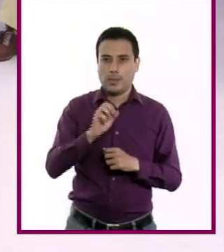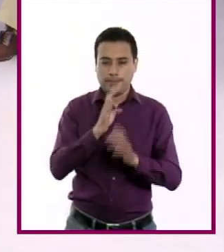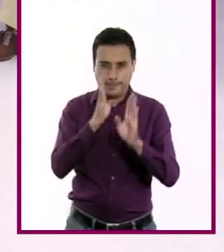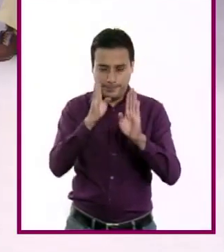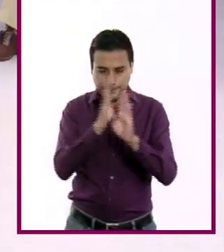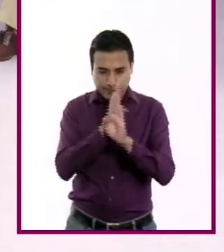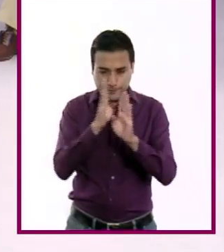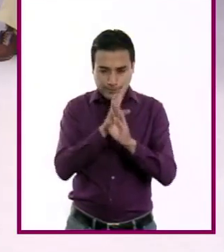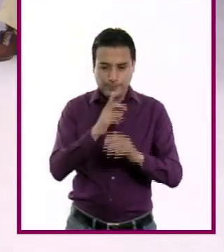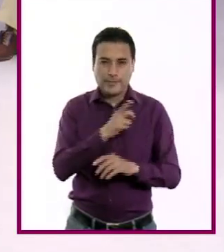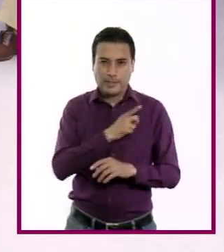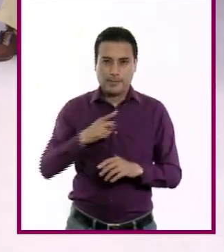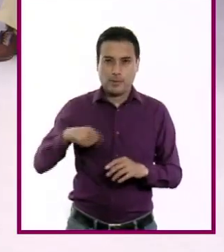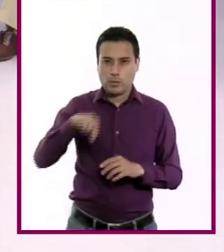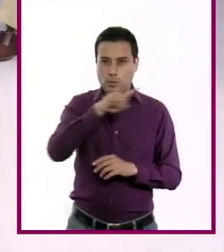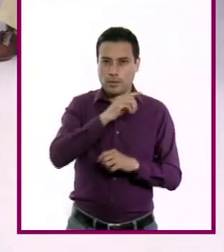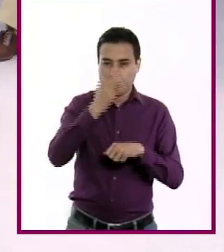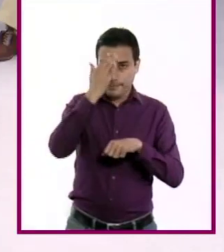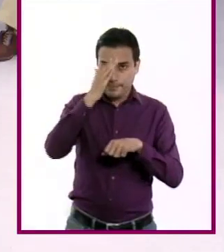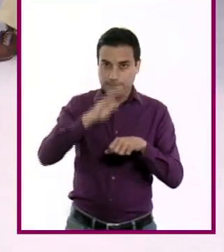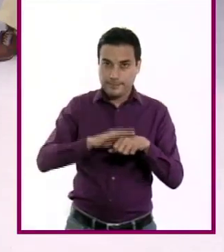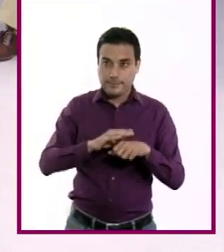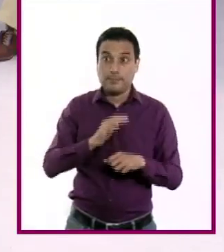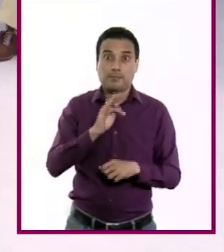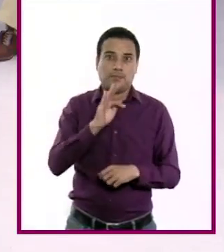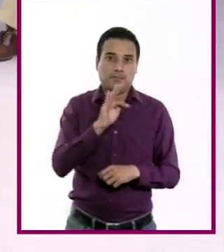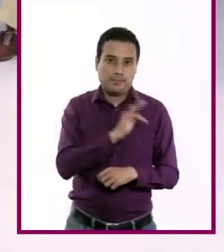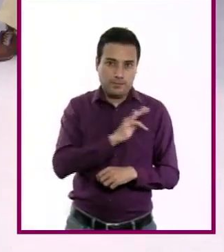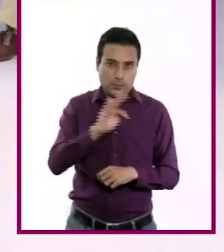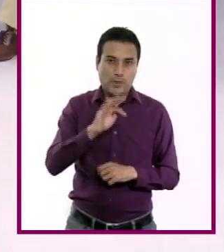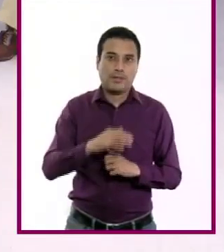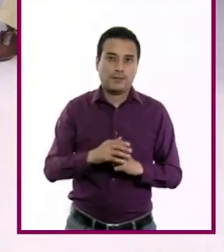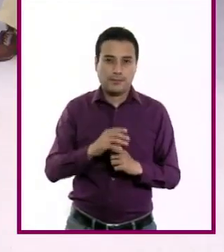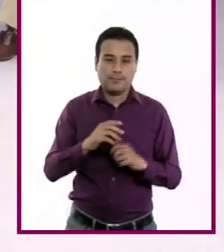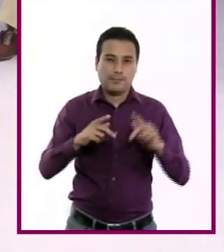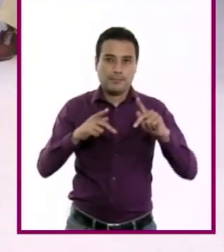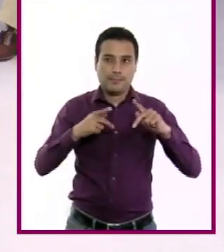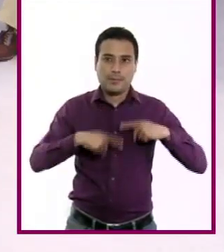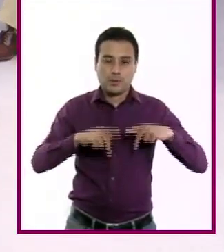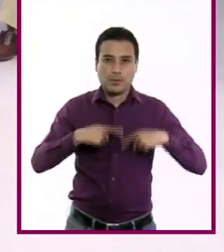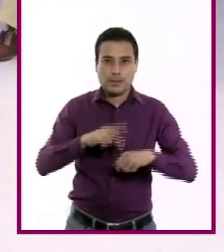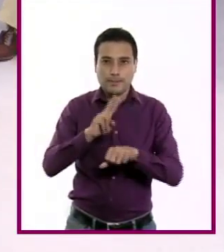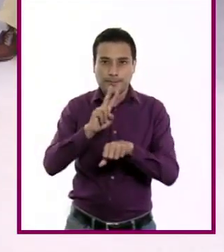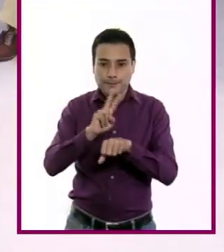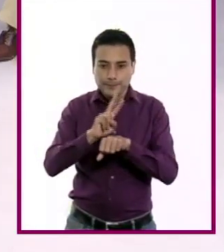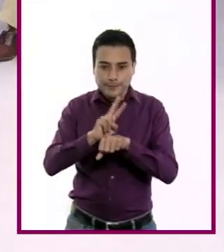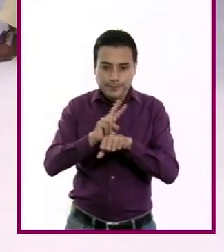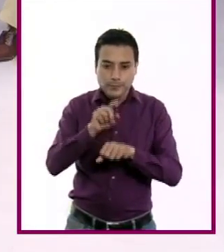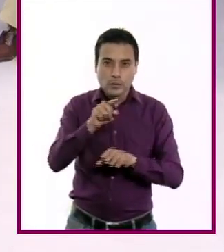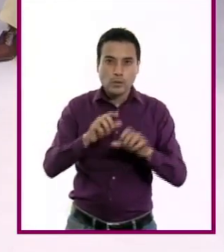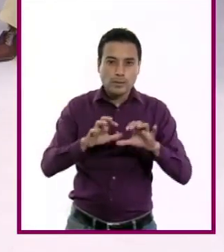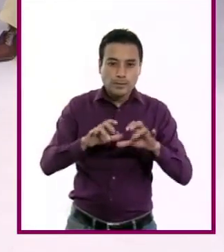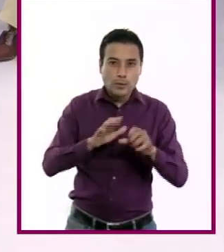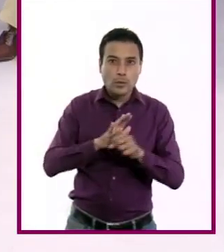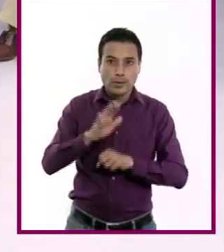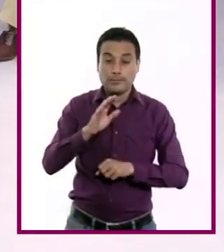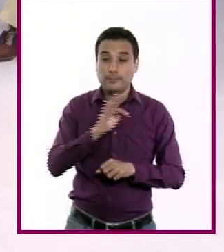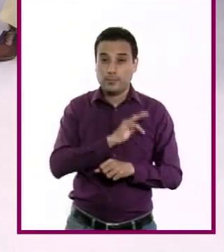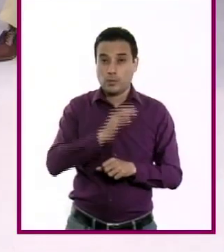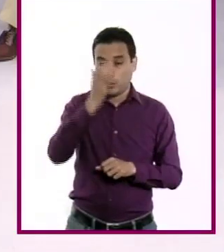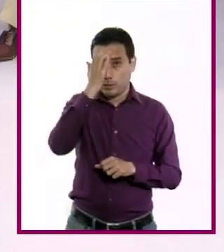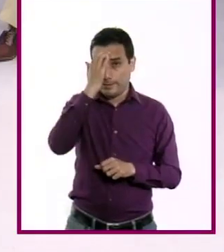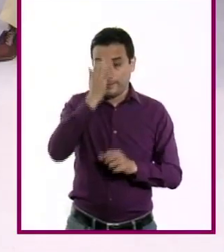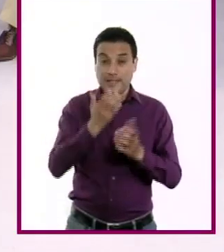tener muy en mente, porque hasta en eso nos pueden ir checando y saber qué es lo que sucede, ¿no? ¿Qué es lo que tecleamos? Sí. Vámonos ahora